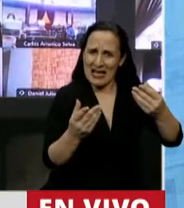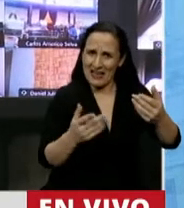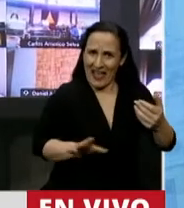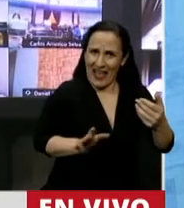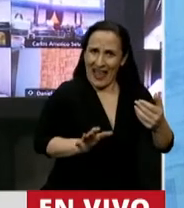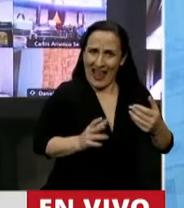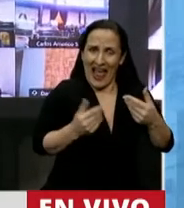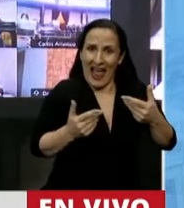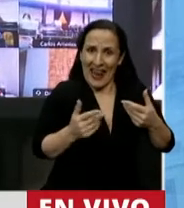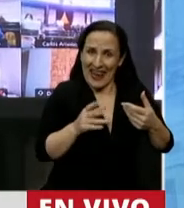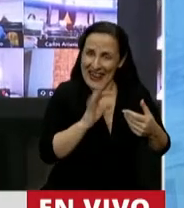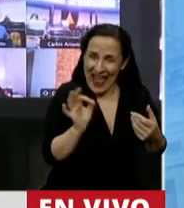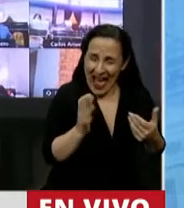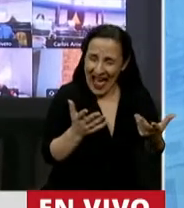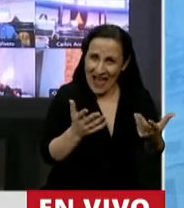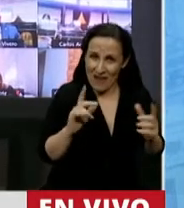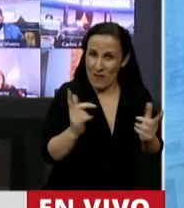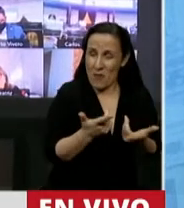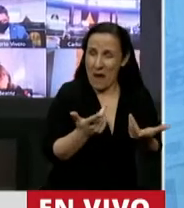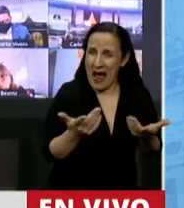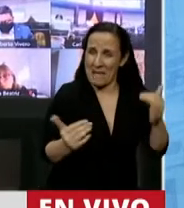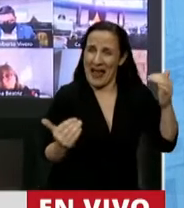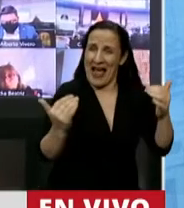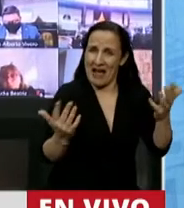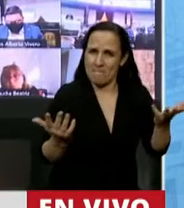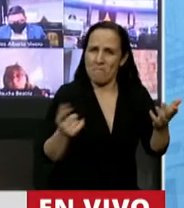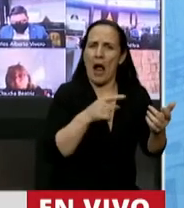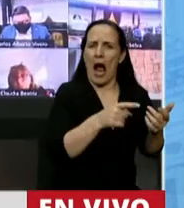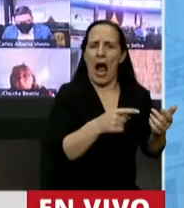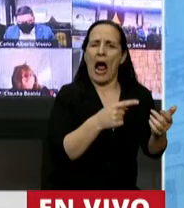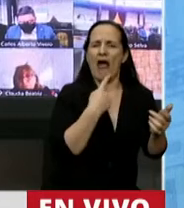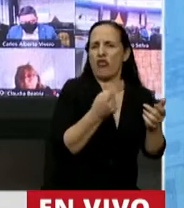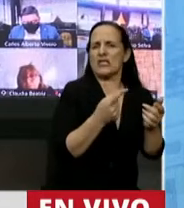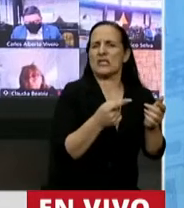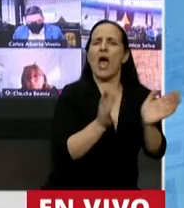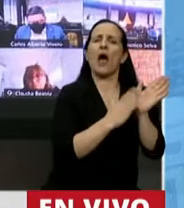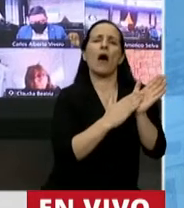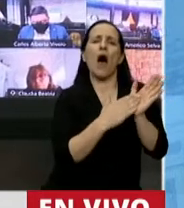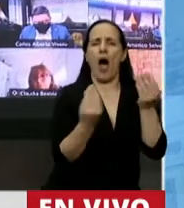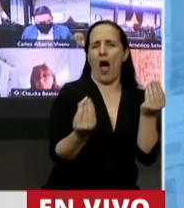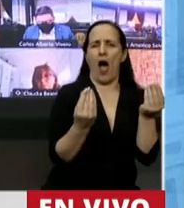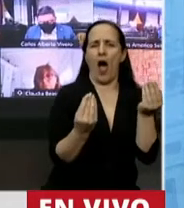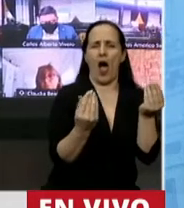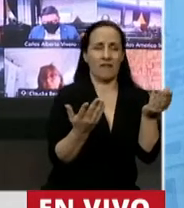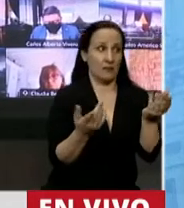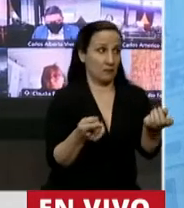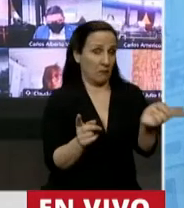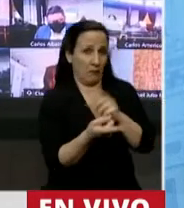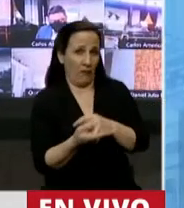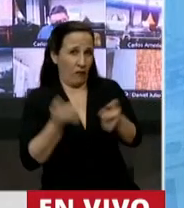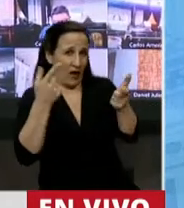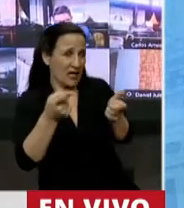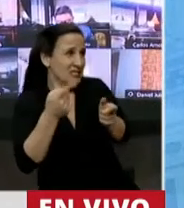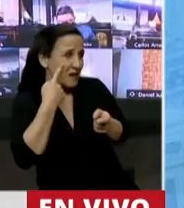se ha querido socavar esta iniciativa acudiendo a argumentos tan remanidos como refutados por datos duros frente a los que